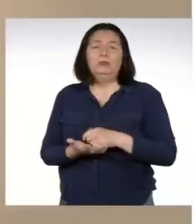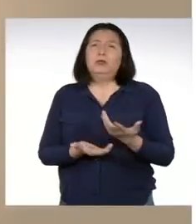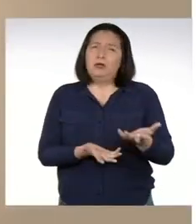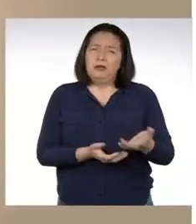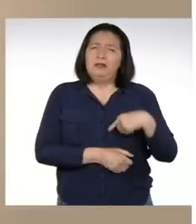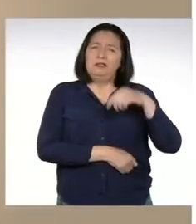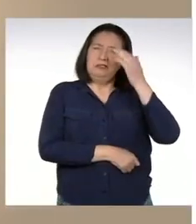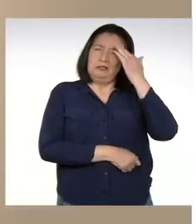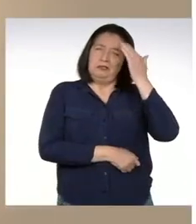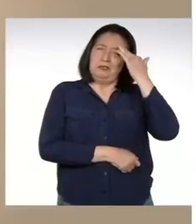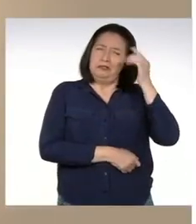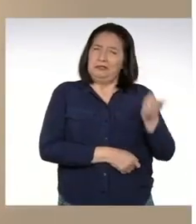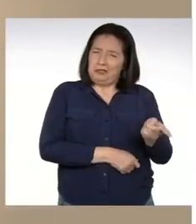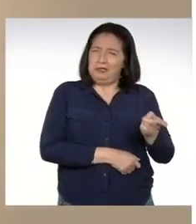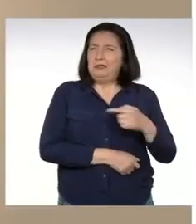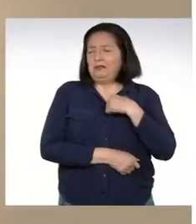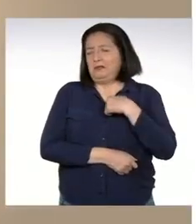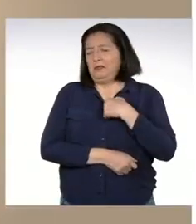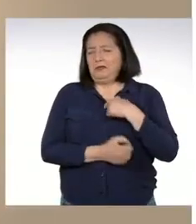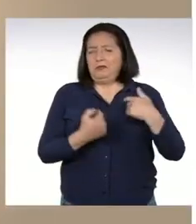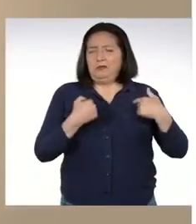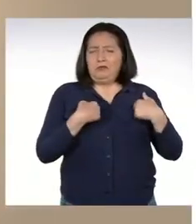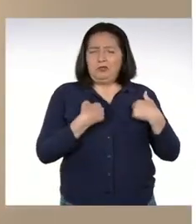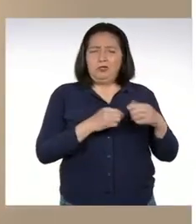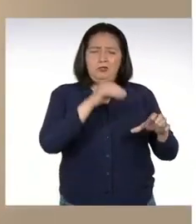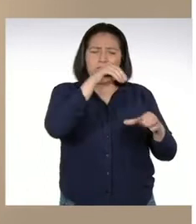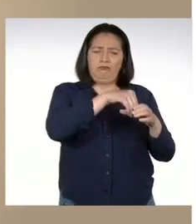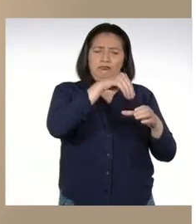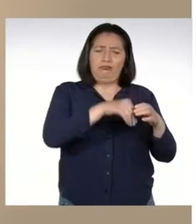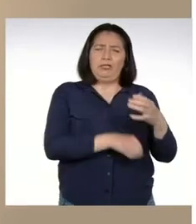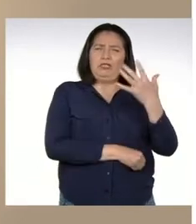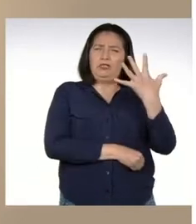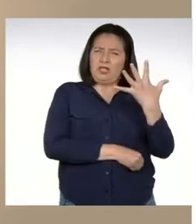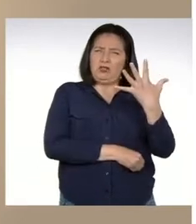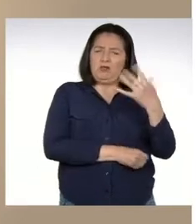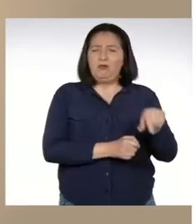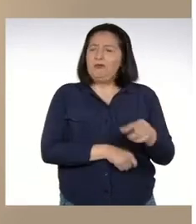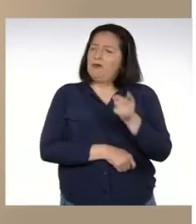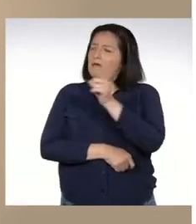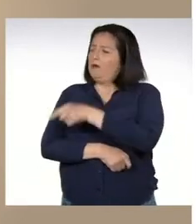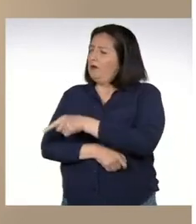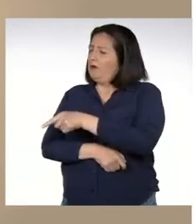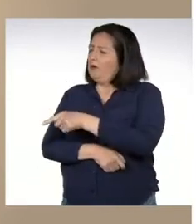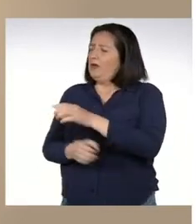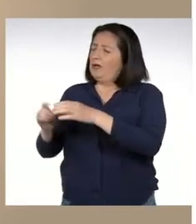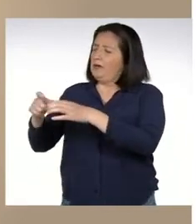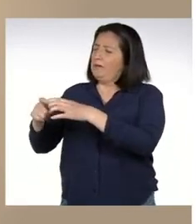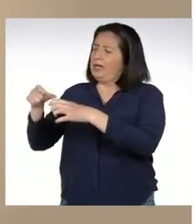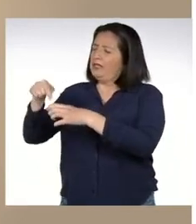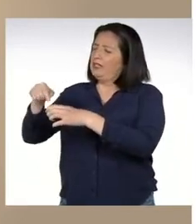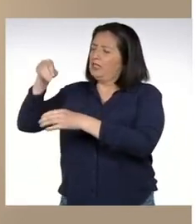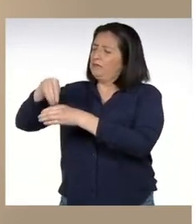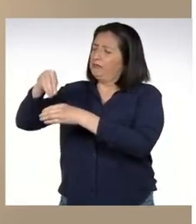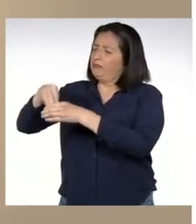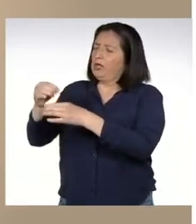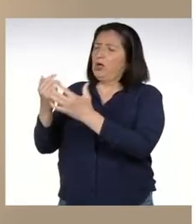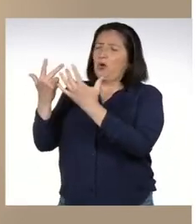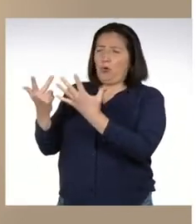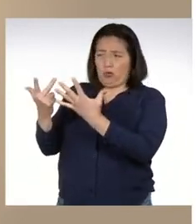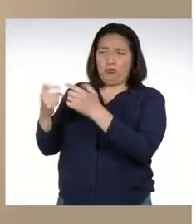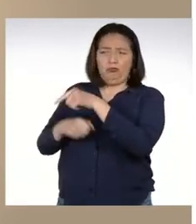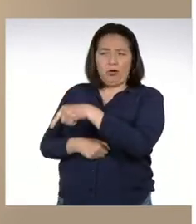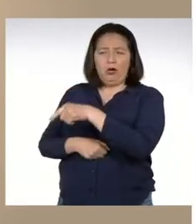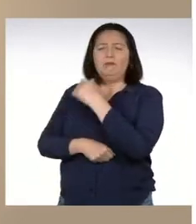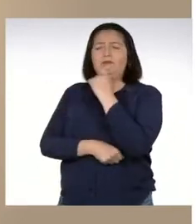Juliana sabe que, si bien ella tiene 5 galletas en cada paquete, Daniel tiene 8. Por lo que en el caso